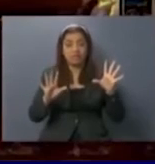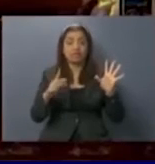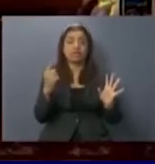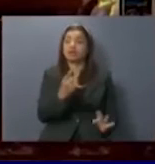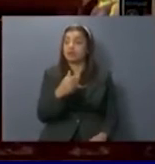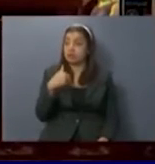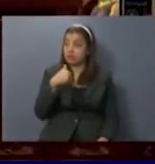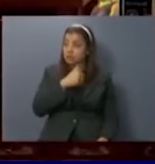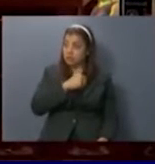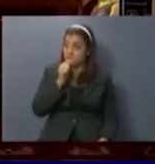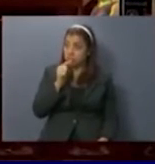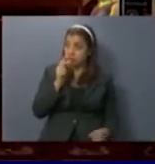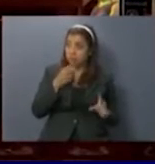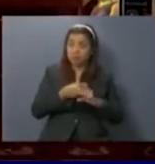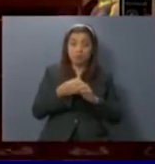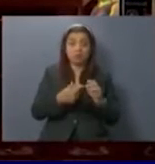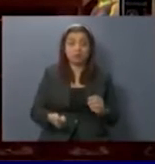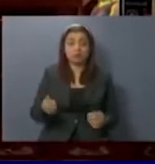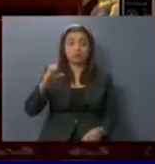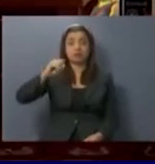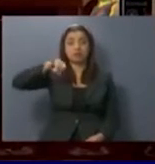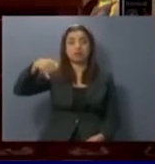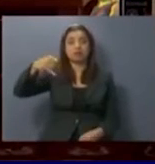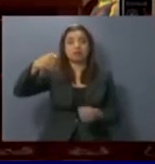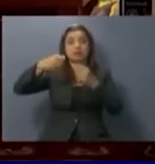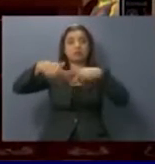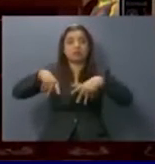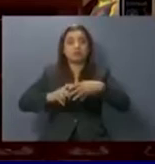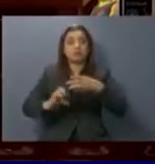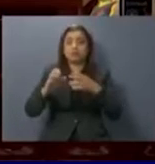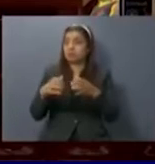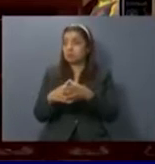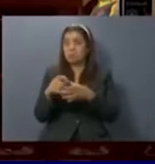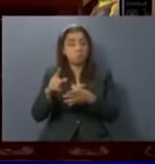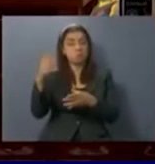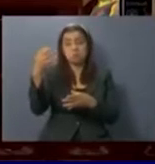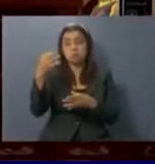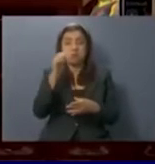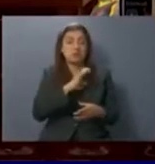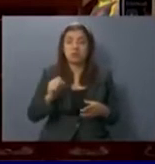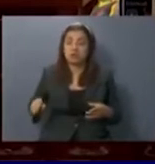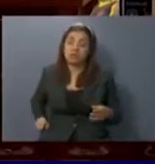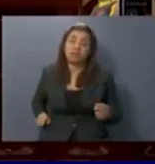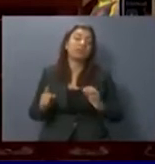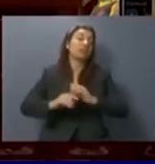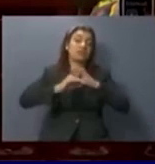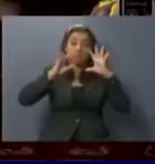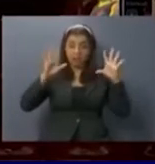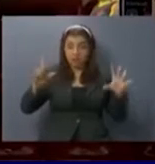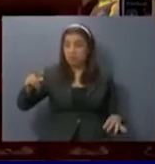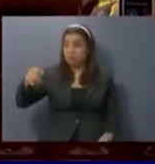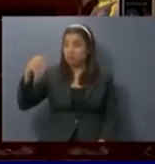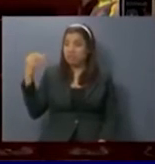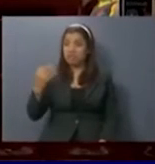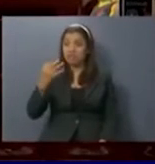los norteamericanos es qué pasará con la reelección, porque en El Salvador entiendo que